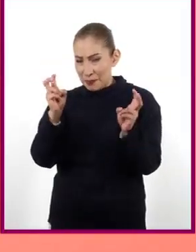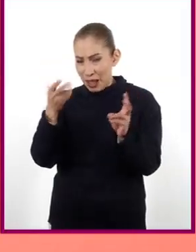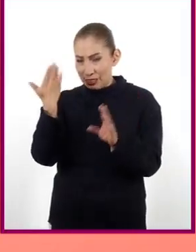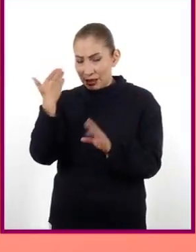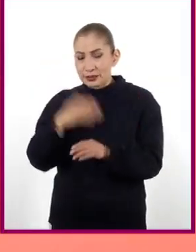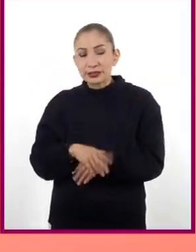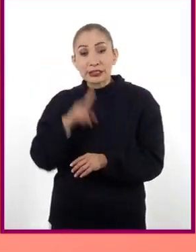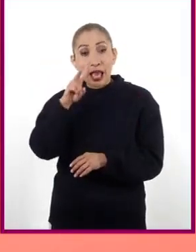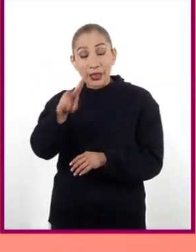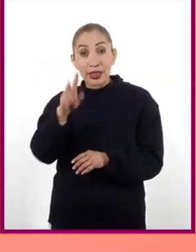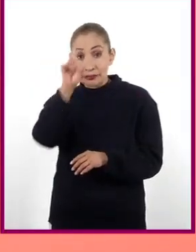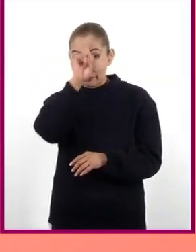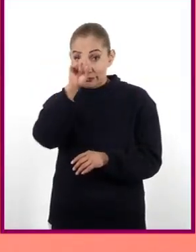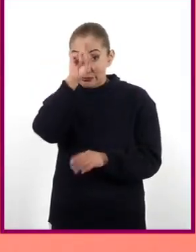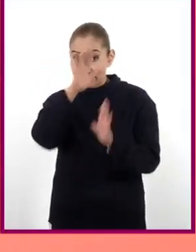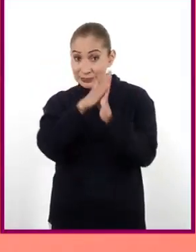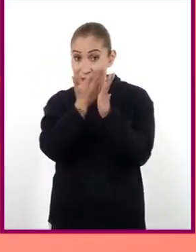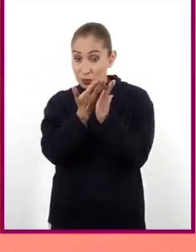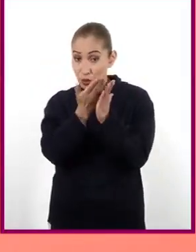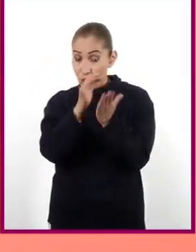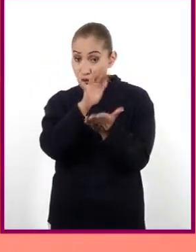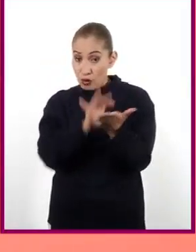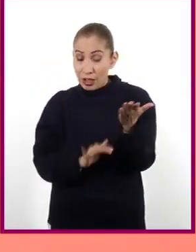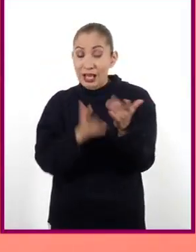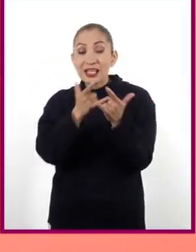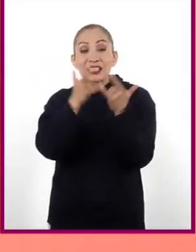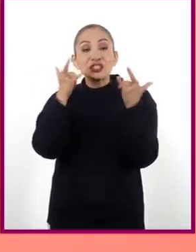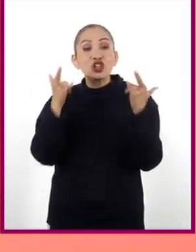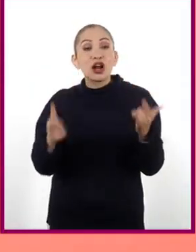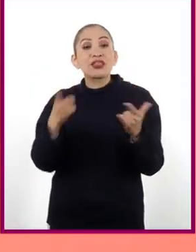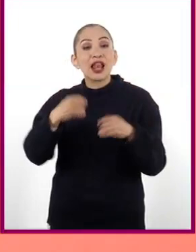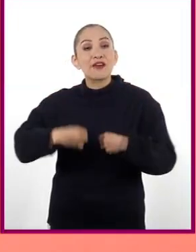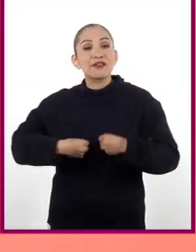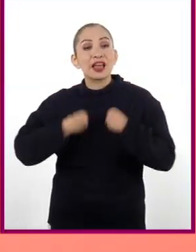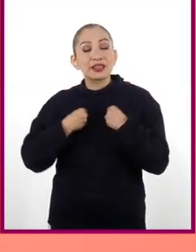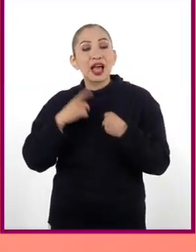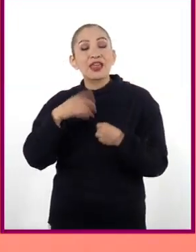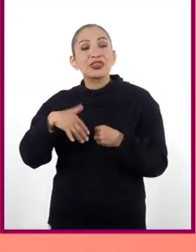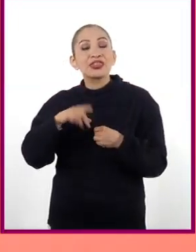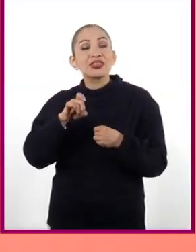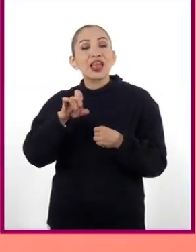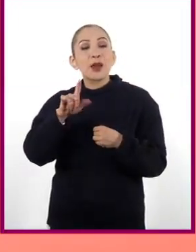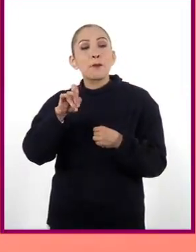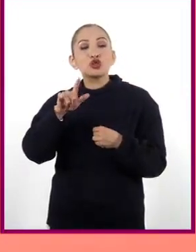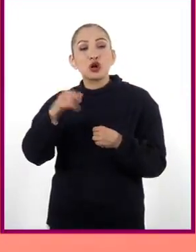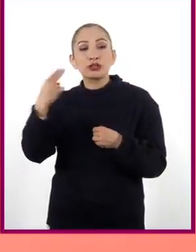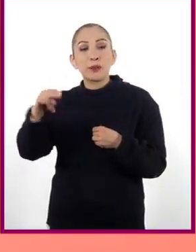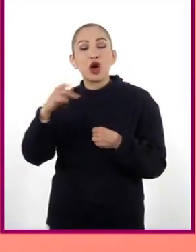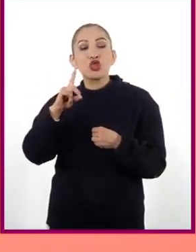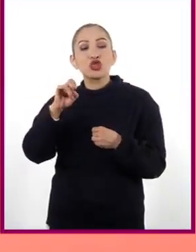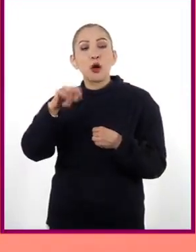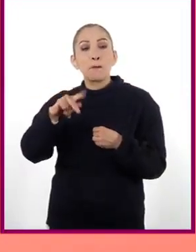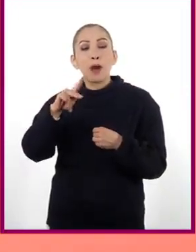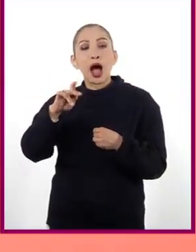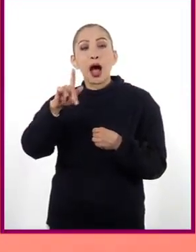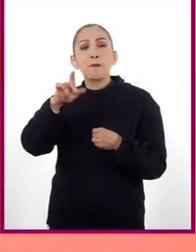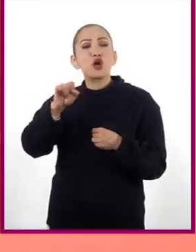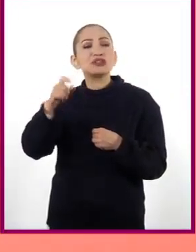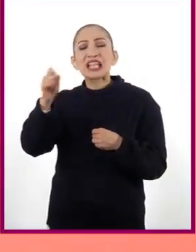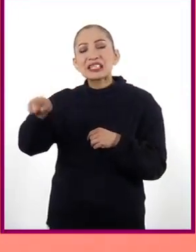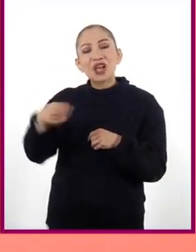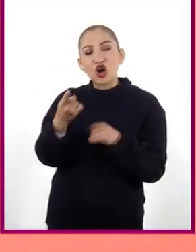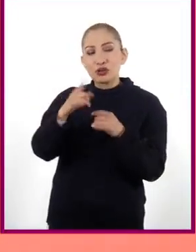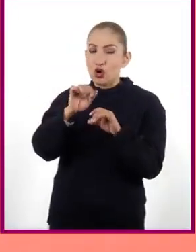previos? De él les recomendamos leer Historia de la vida del buscón, llamado Don Pablos. Se trata